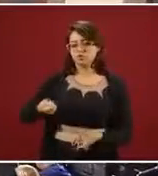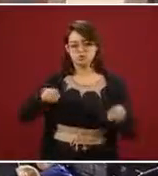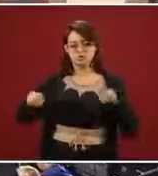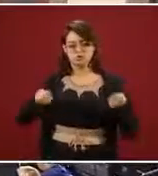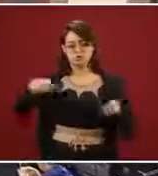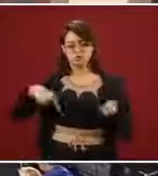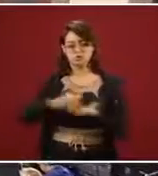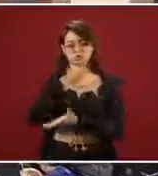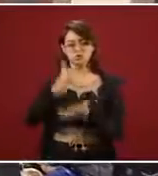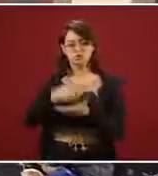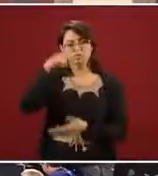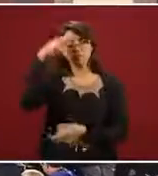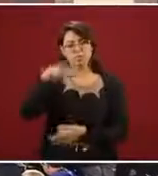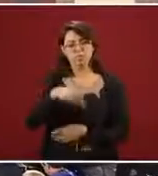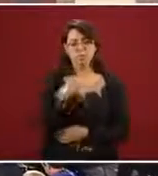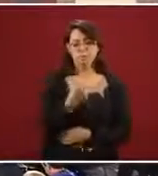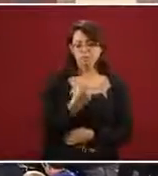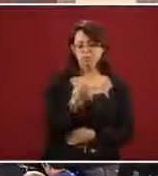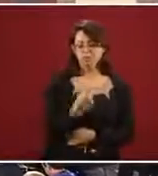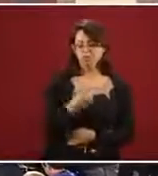y lo dejé en 2,